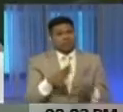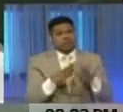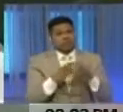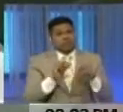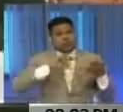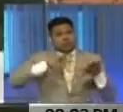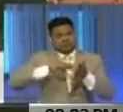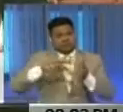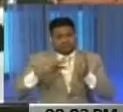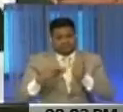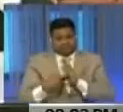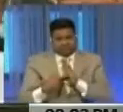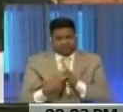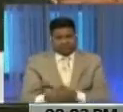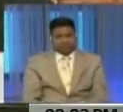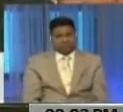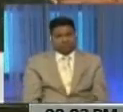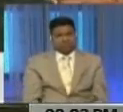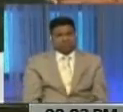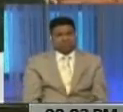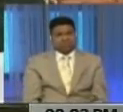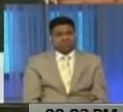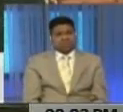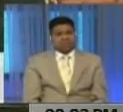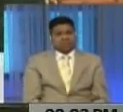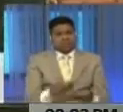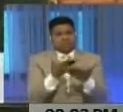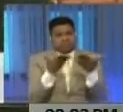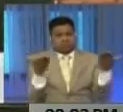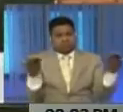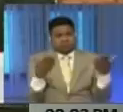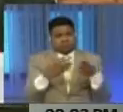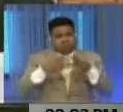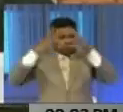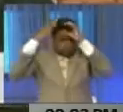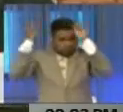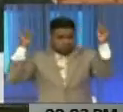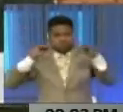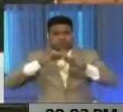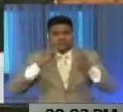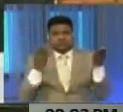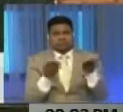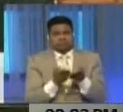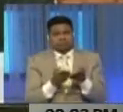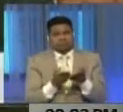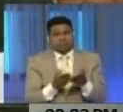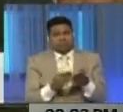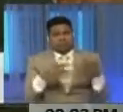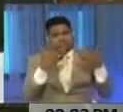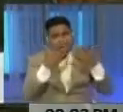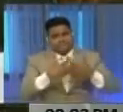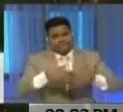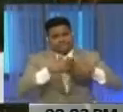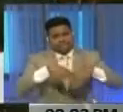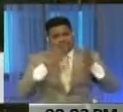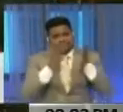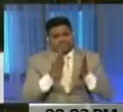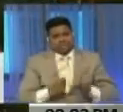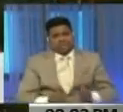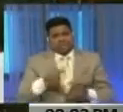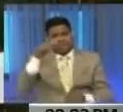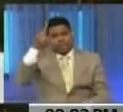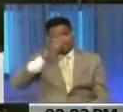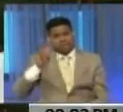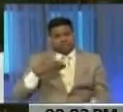significa, queridos embajadores del mundo, empresarios, que Venezuela